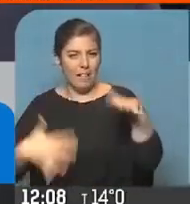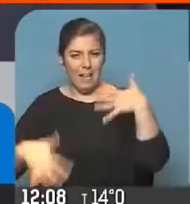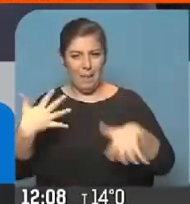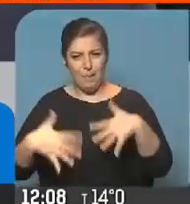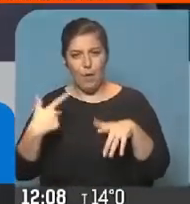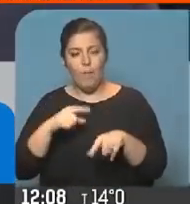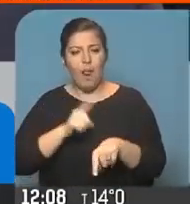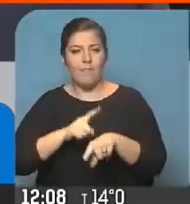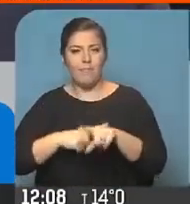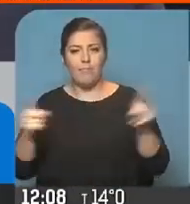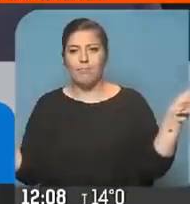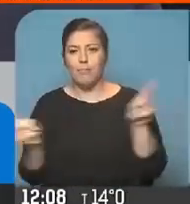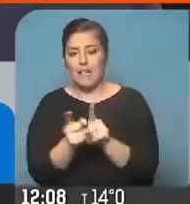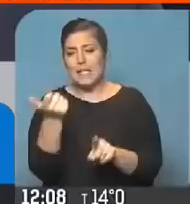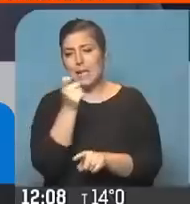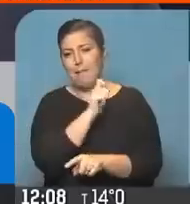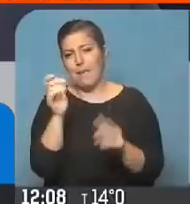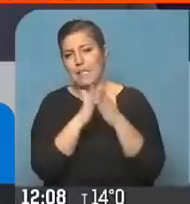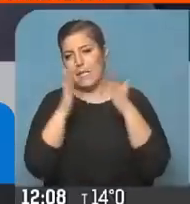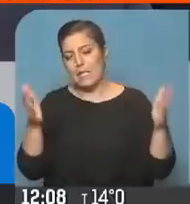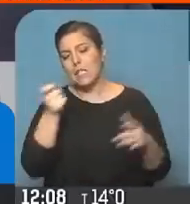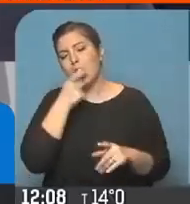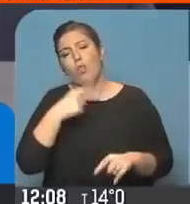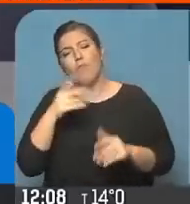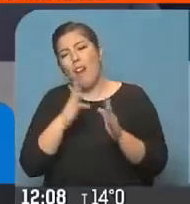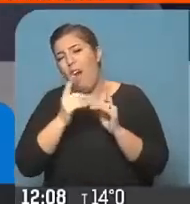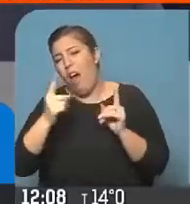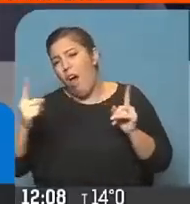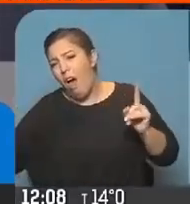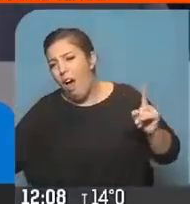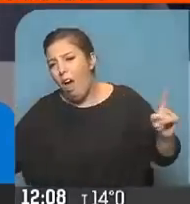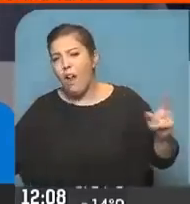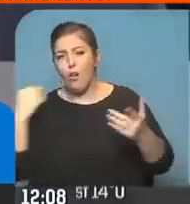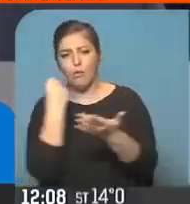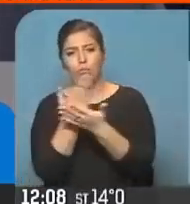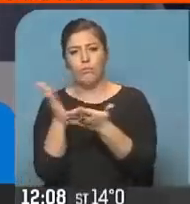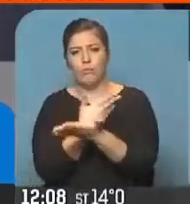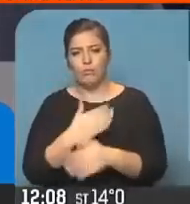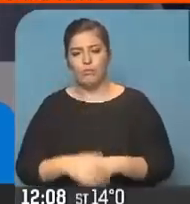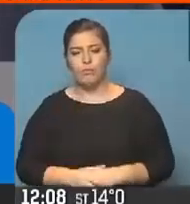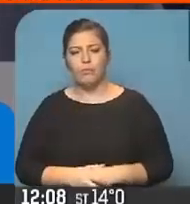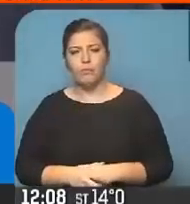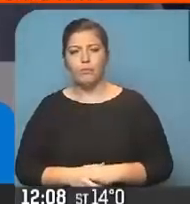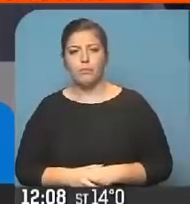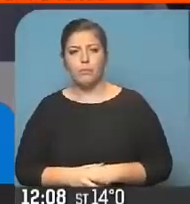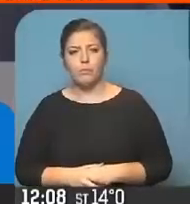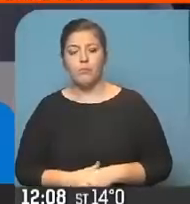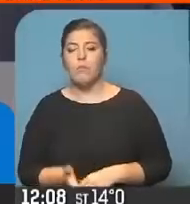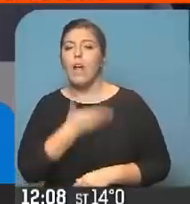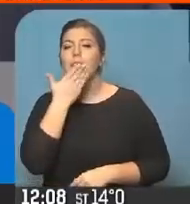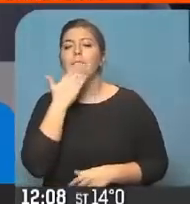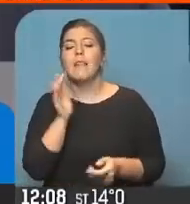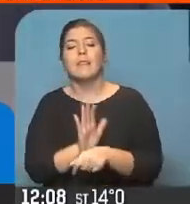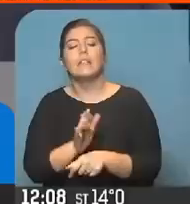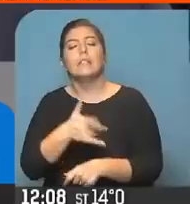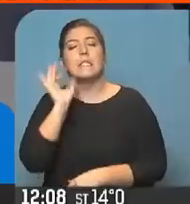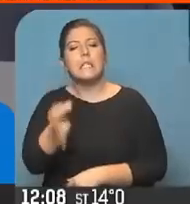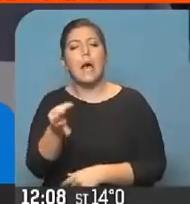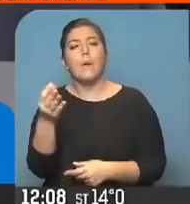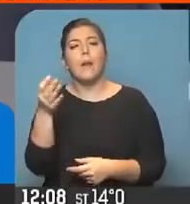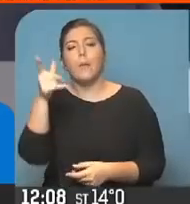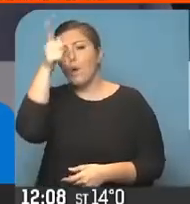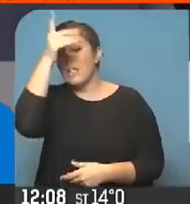el sistema en seis meses posición se hace muy largo el proceso de exoneración hablan de identificar a esos policías como